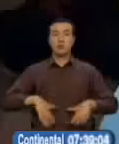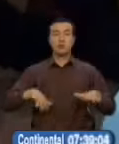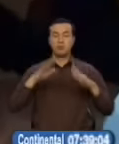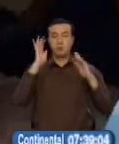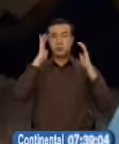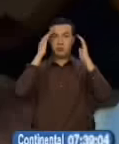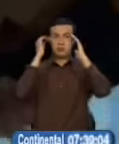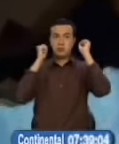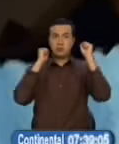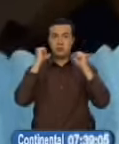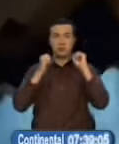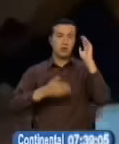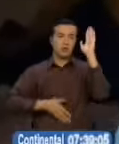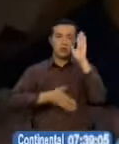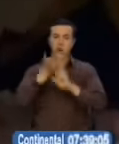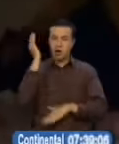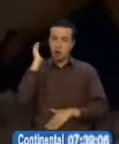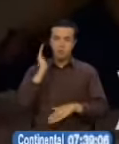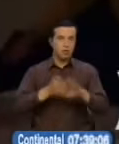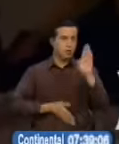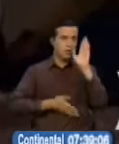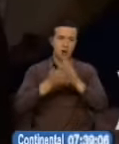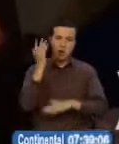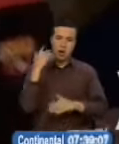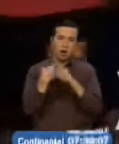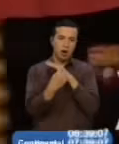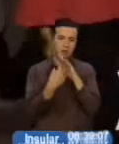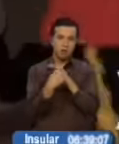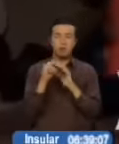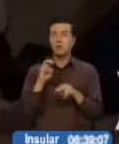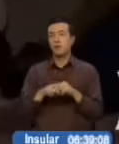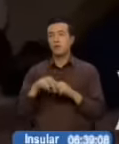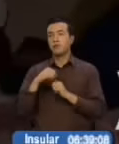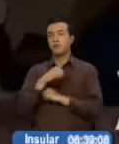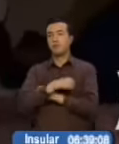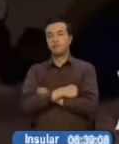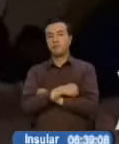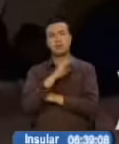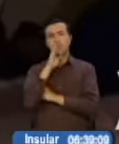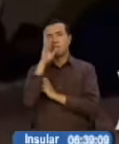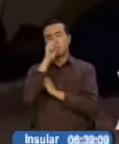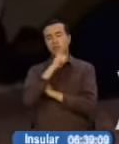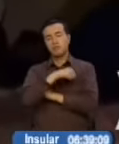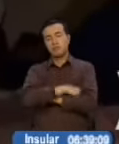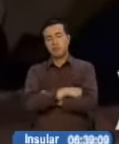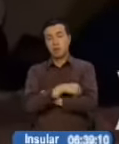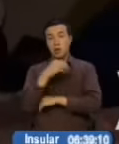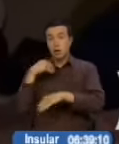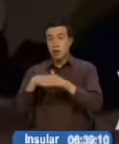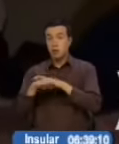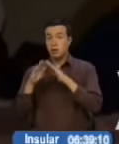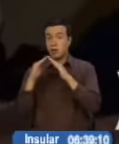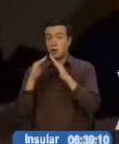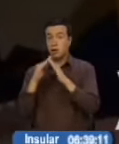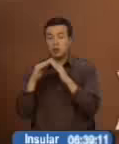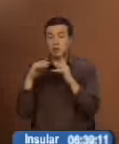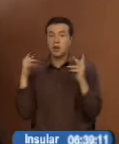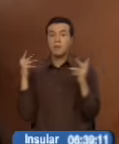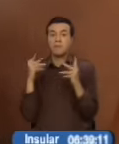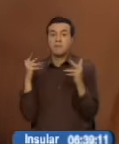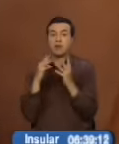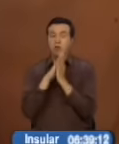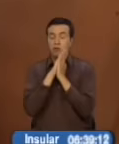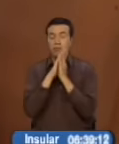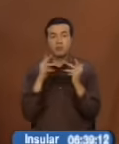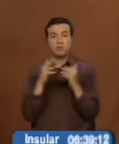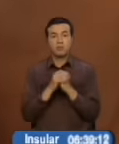localidad. Salimos rápido para allá porque estábamos aquí sentadas como todas las noches porque adentro da miedo dormir.